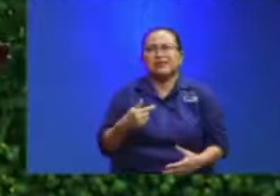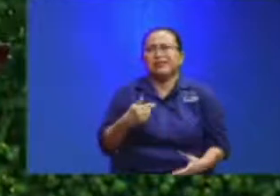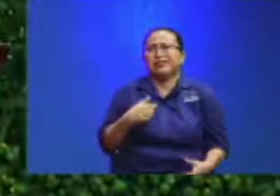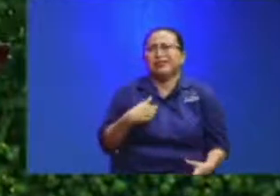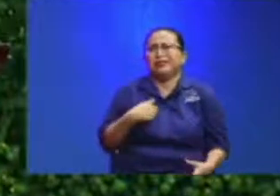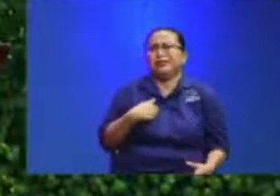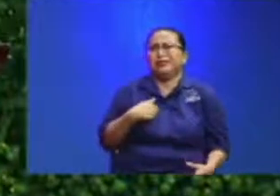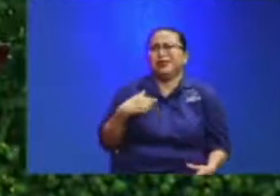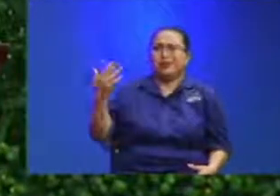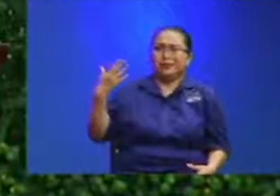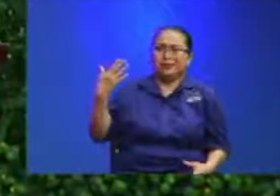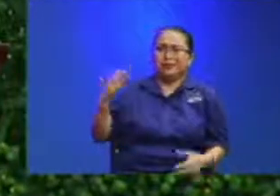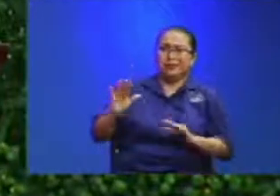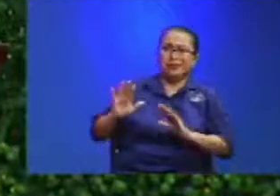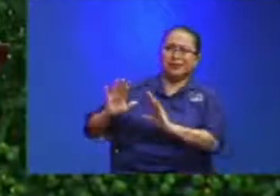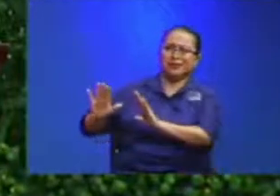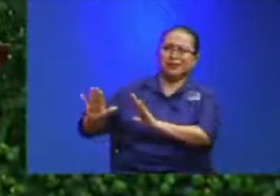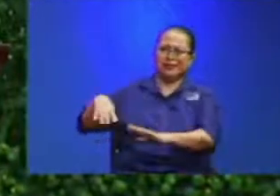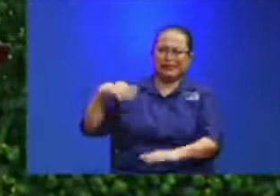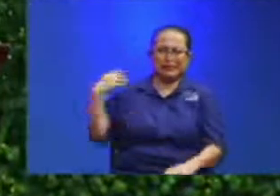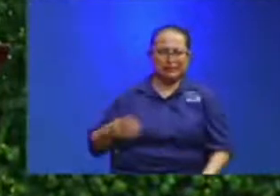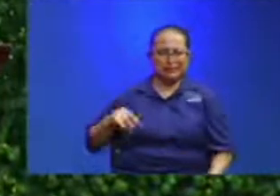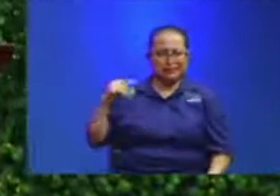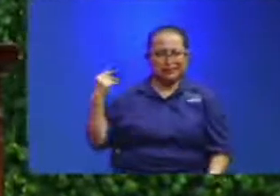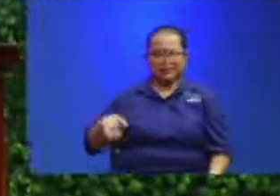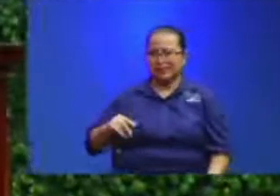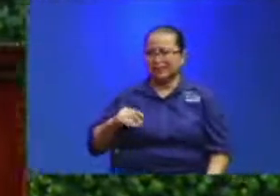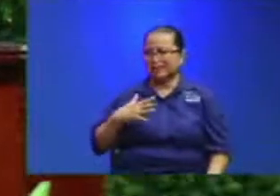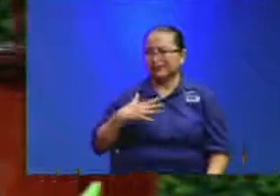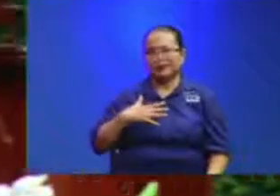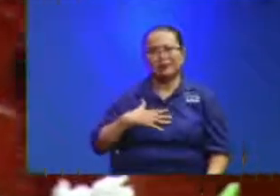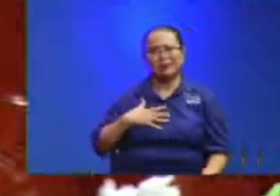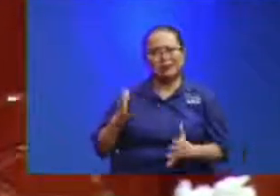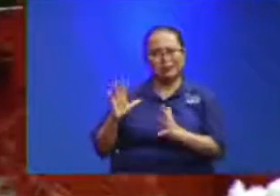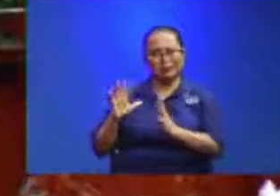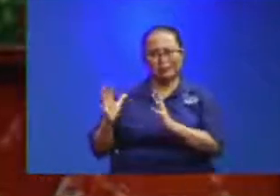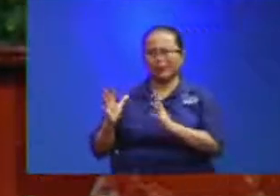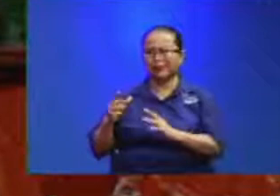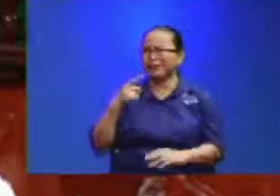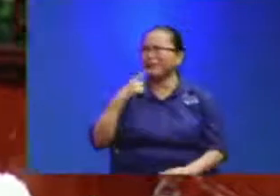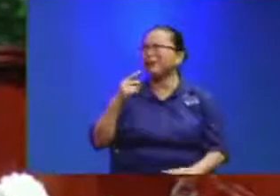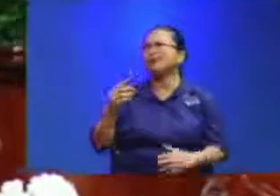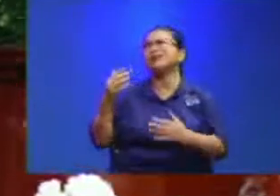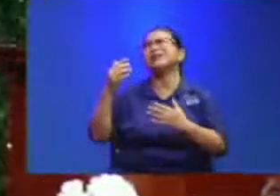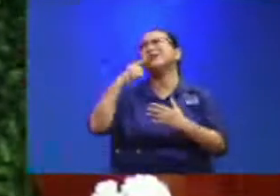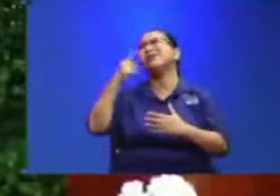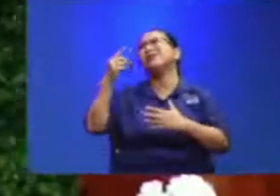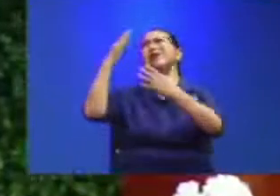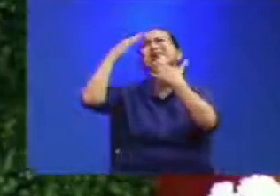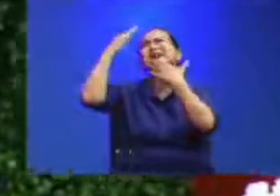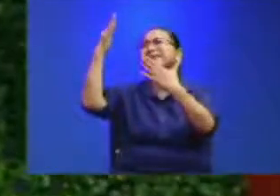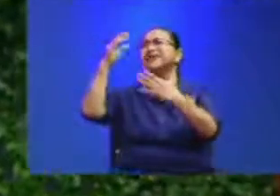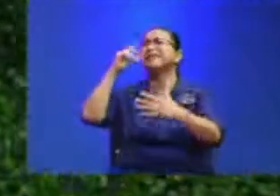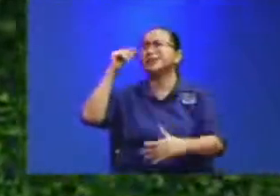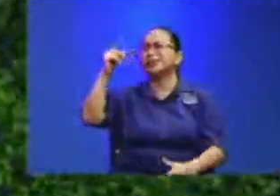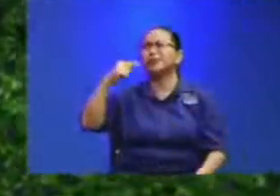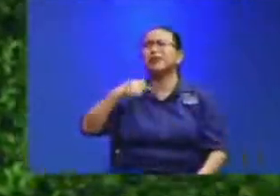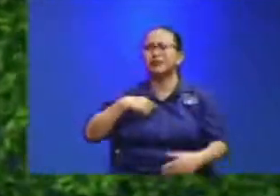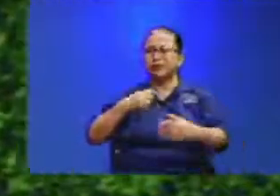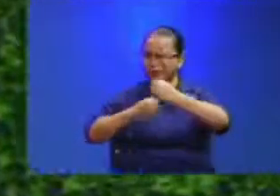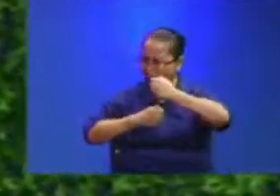señor uy me miró en ese espejo y 16 hay gracias señor porque fui loco